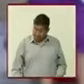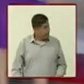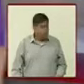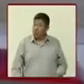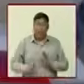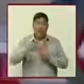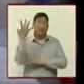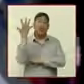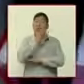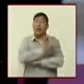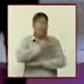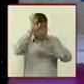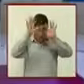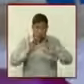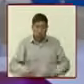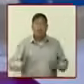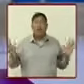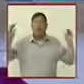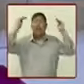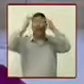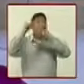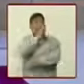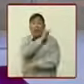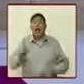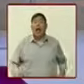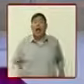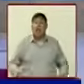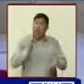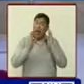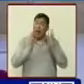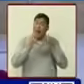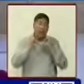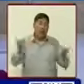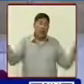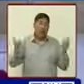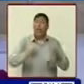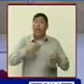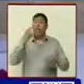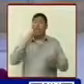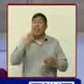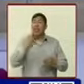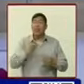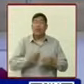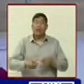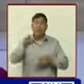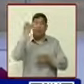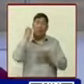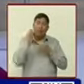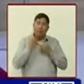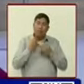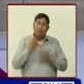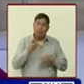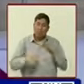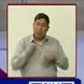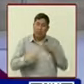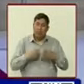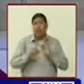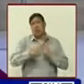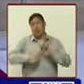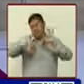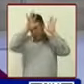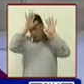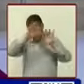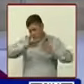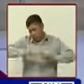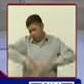Y después de 5 días de lluvias en La Paz, la alcaldía salió a hablar al respecto. Escuchemos cuáles fueron las consecuencias luego de esta cantidad